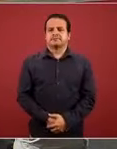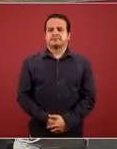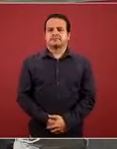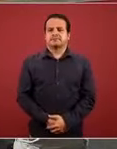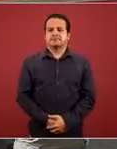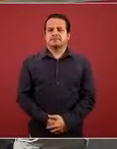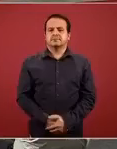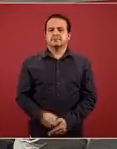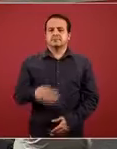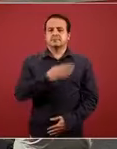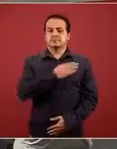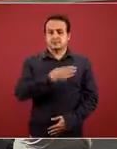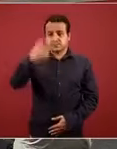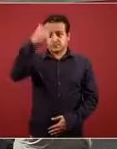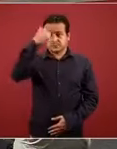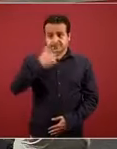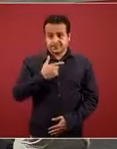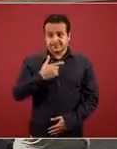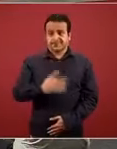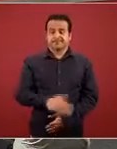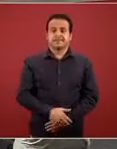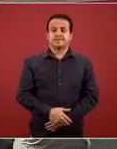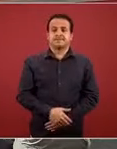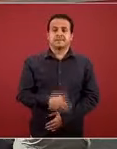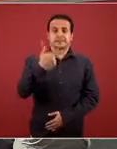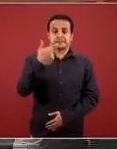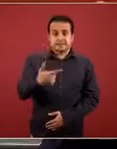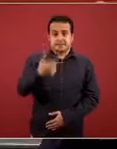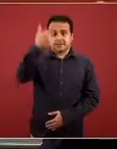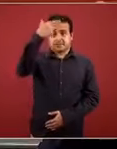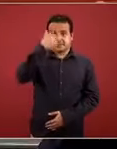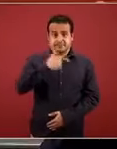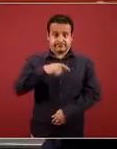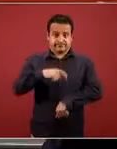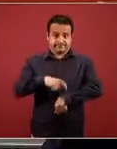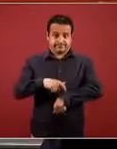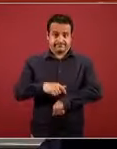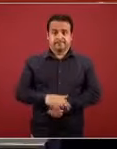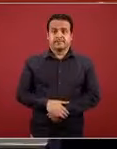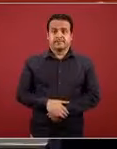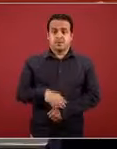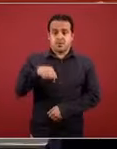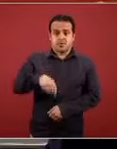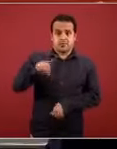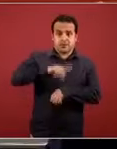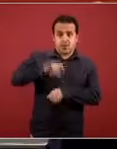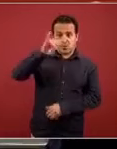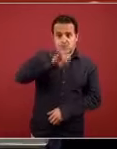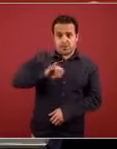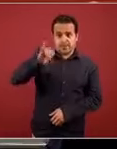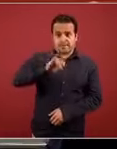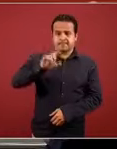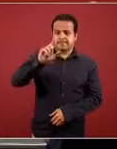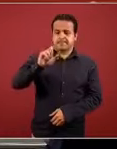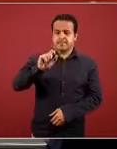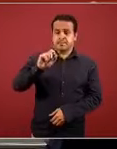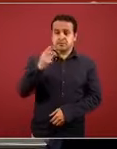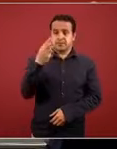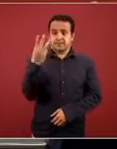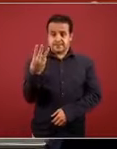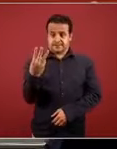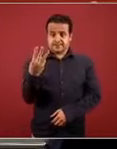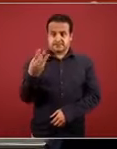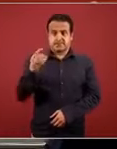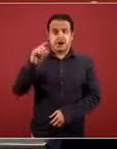Muy buenas noches, son las 19:01 del jueves 23 de abril y estamos en el Palacio